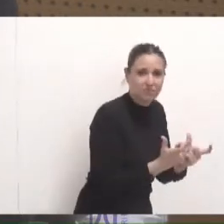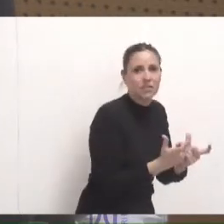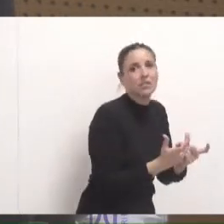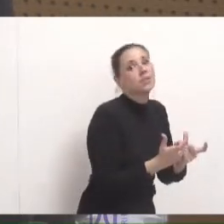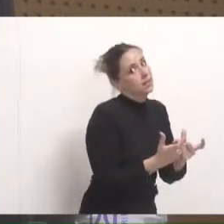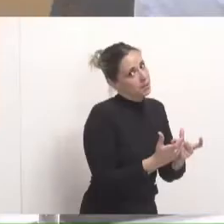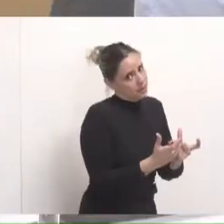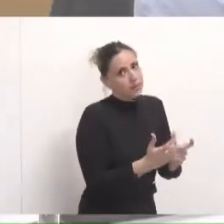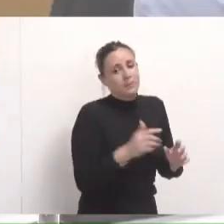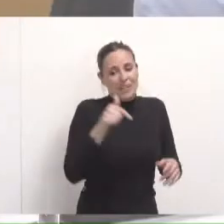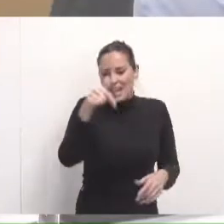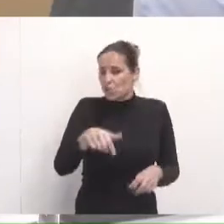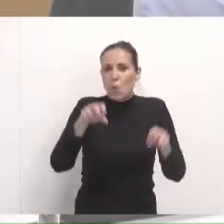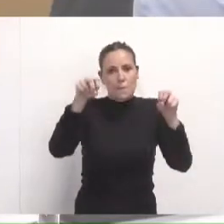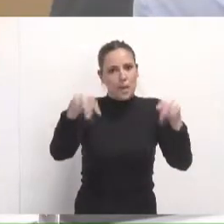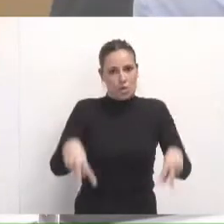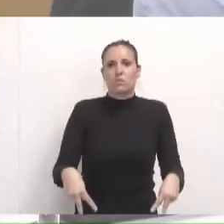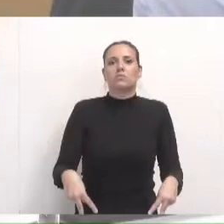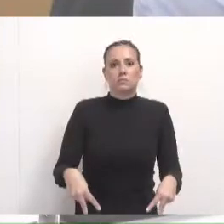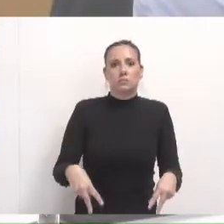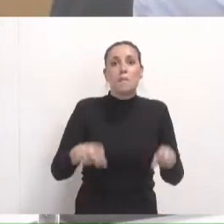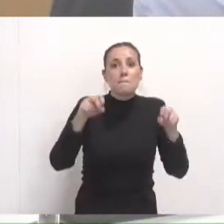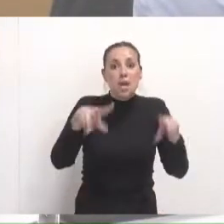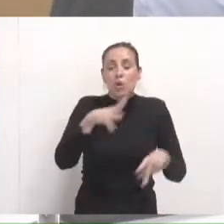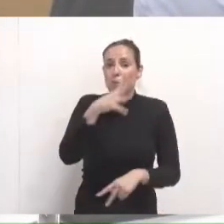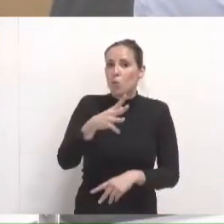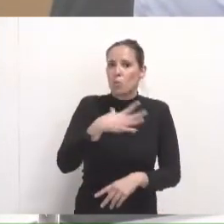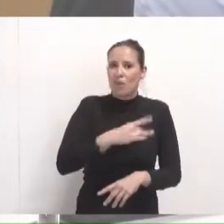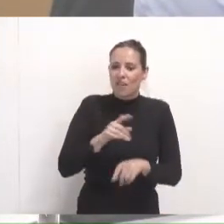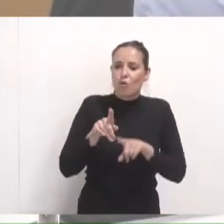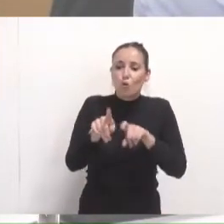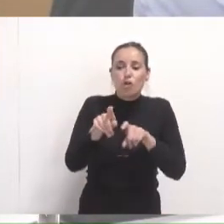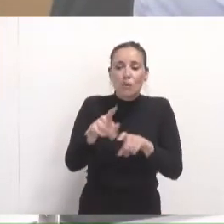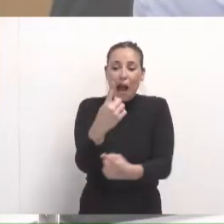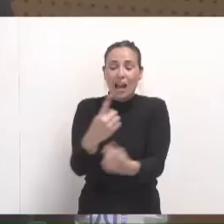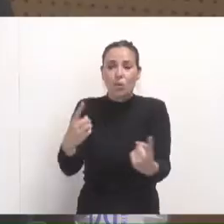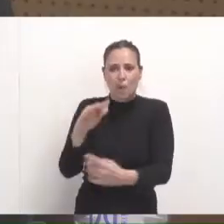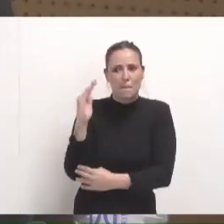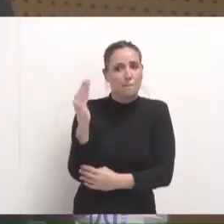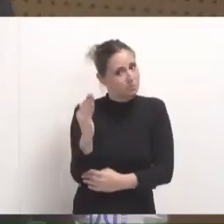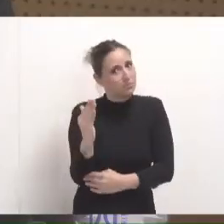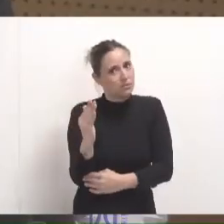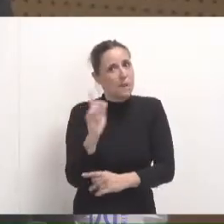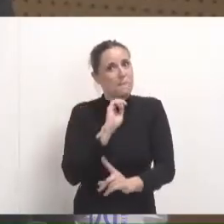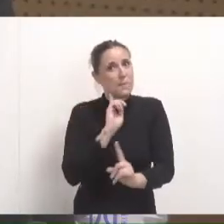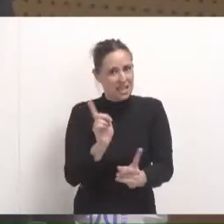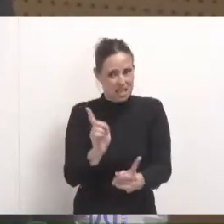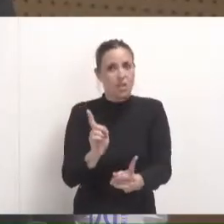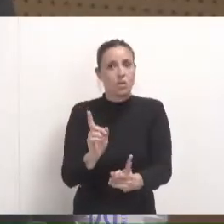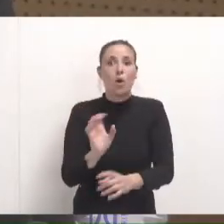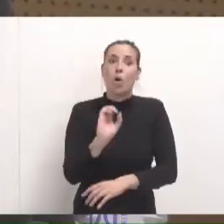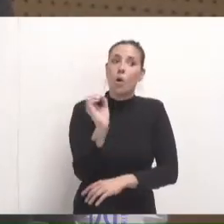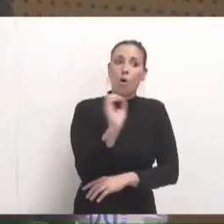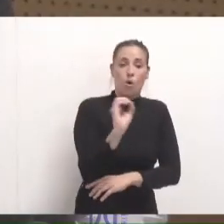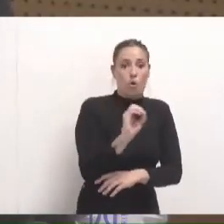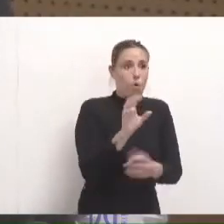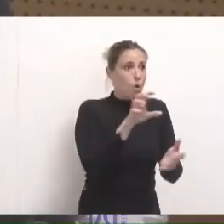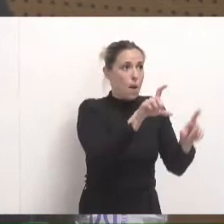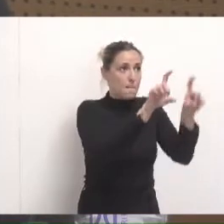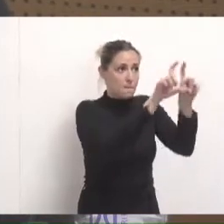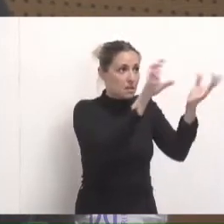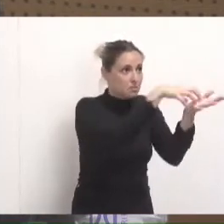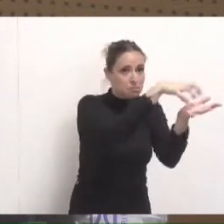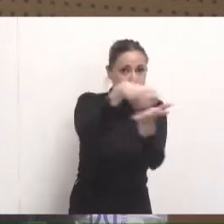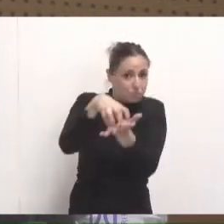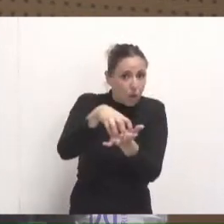pero pudiera llegar a amenazar a algunos cultivos, a un montón de bienes inmuebles de